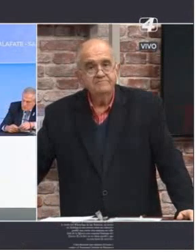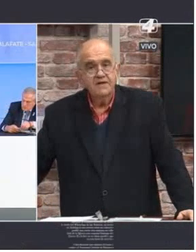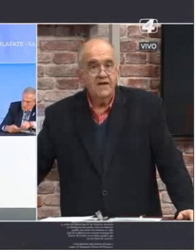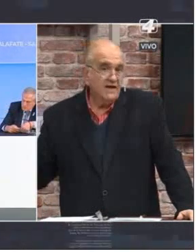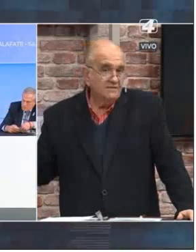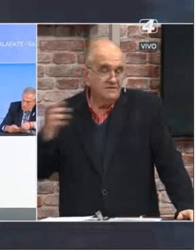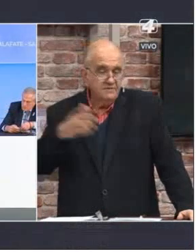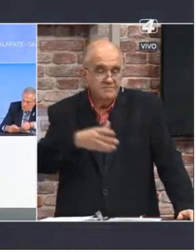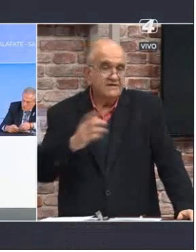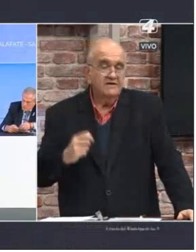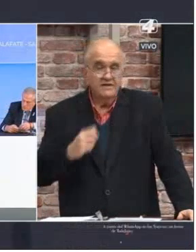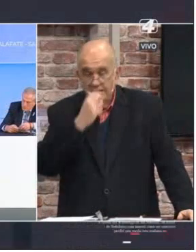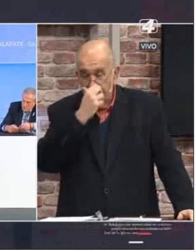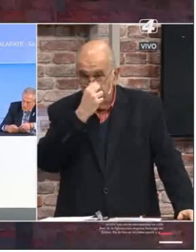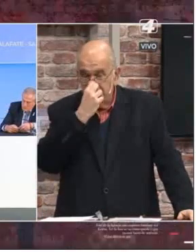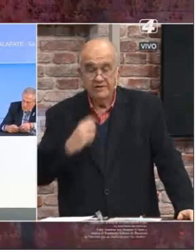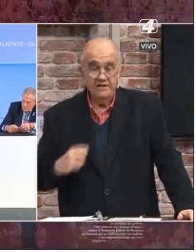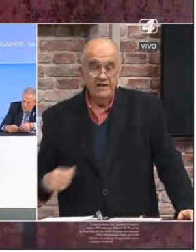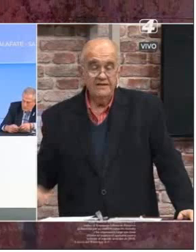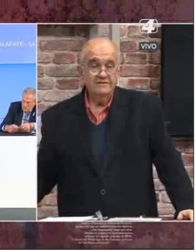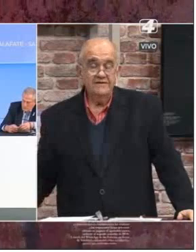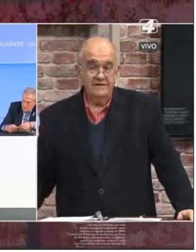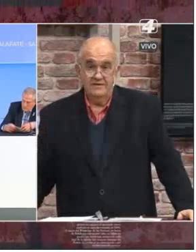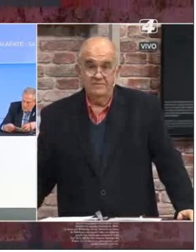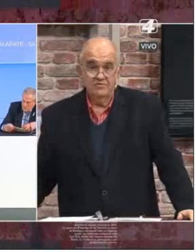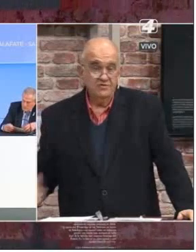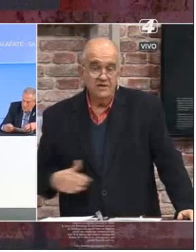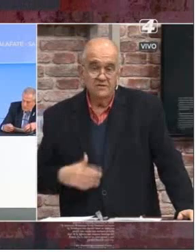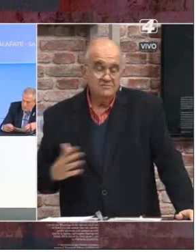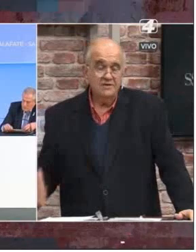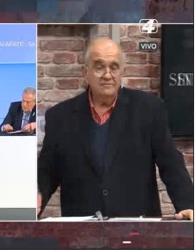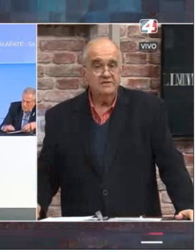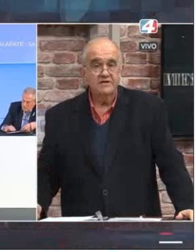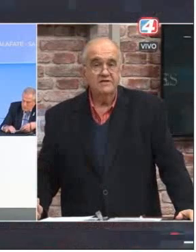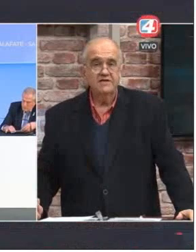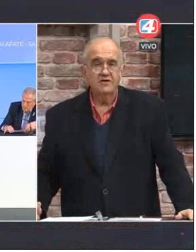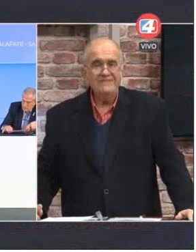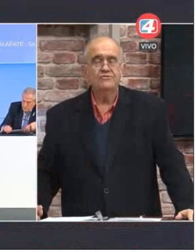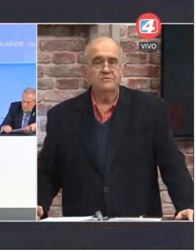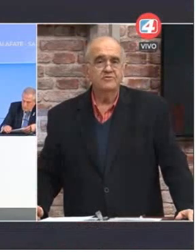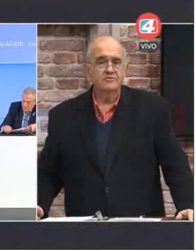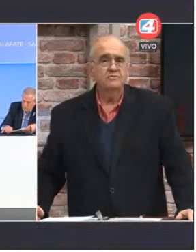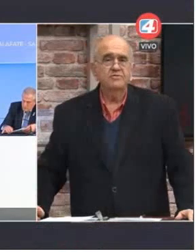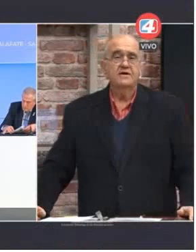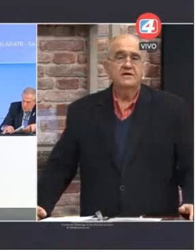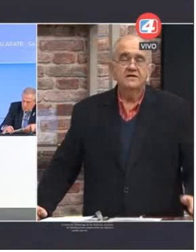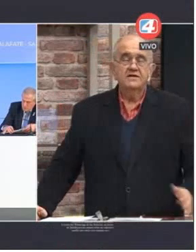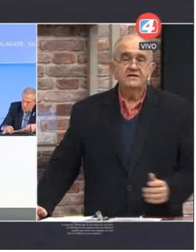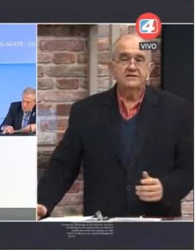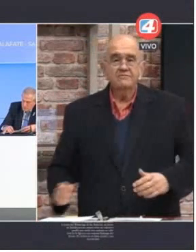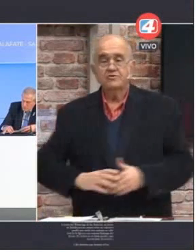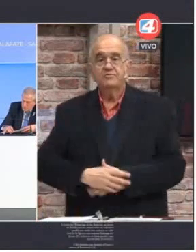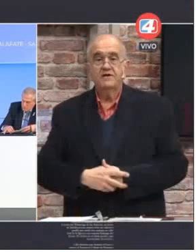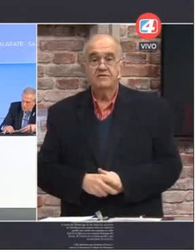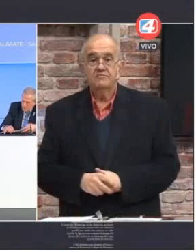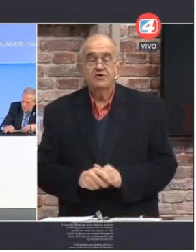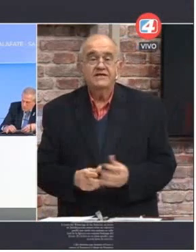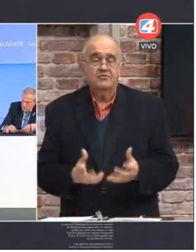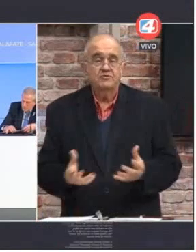que acaba de empezar el juicio de vialidad y que ha demostrado absolutamente christina cuanto le preocupa y tan